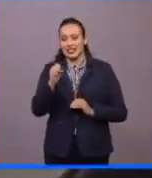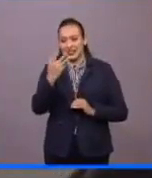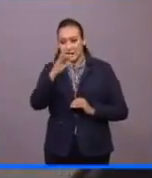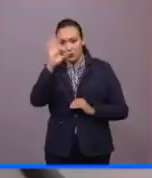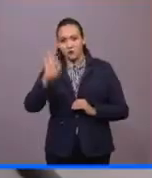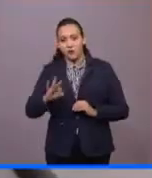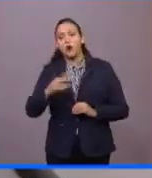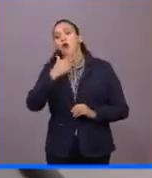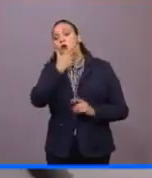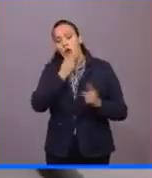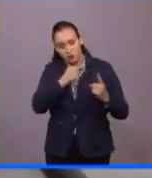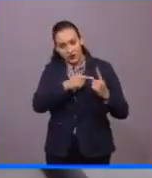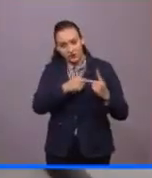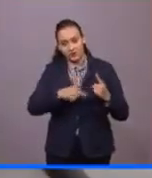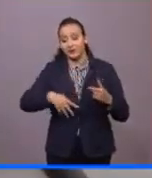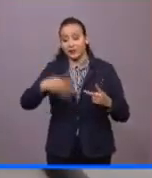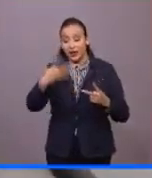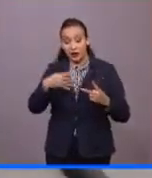79.65% fueron hombres,